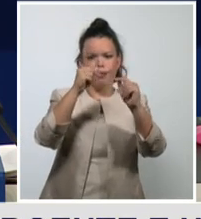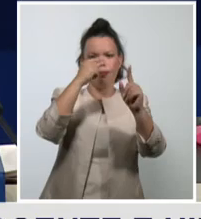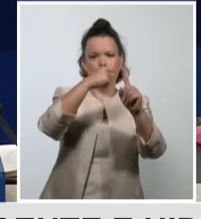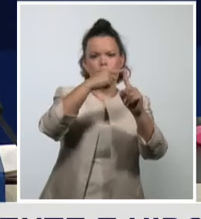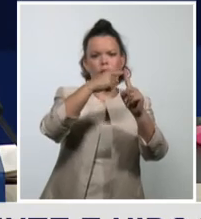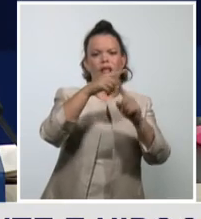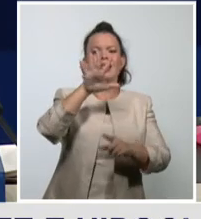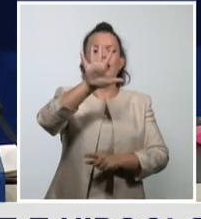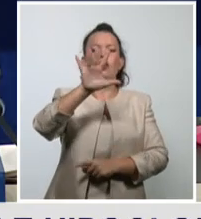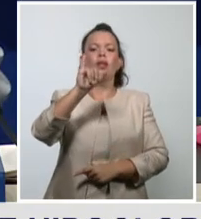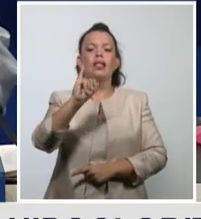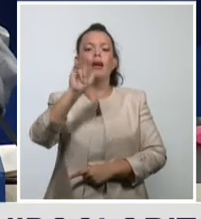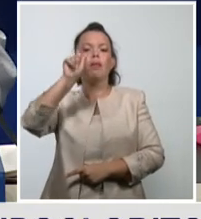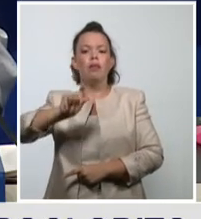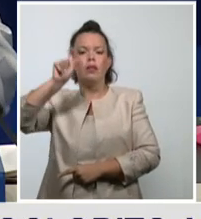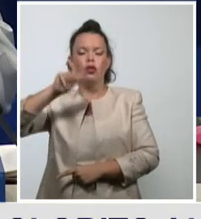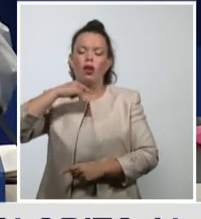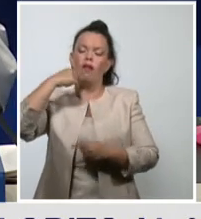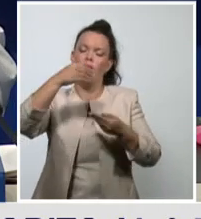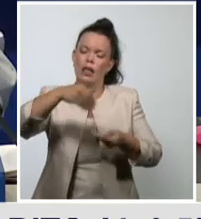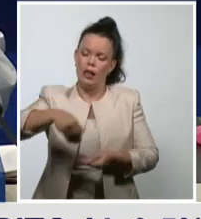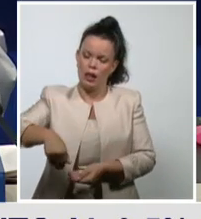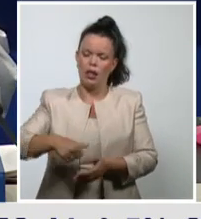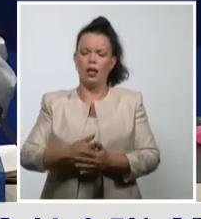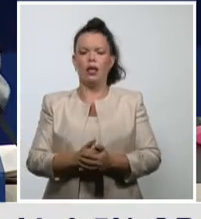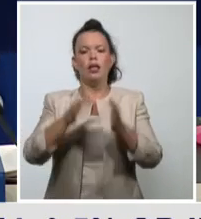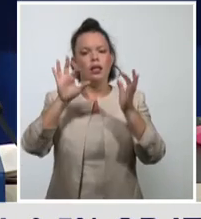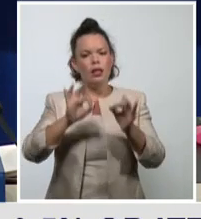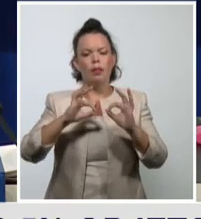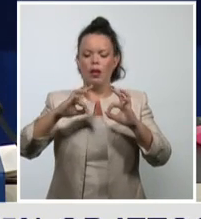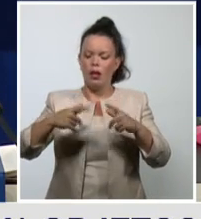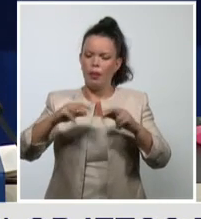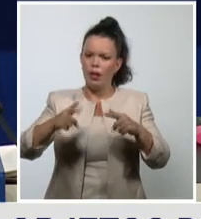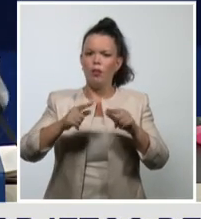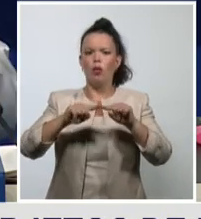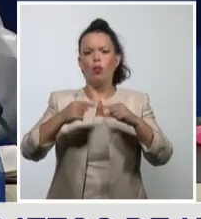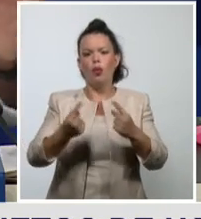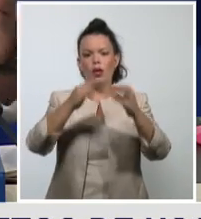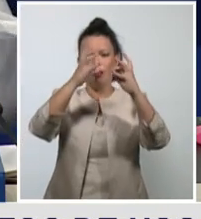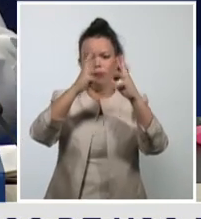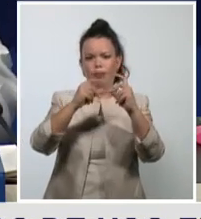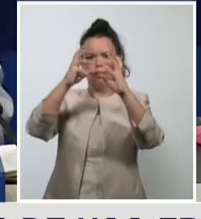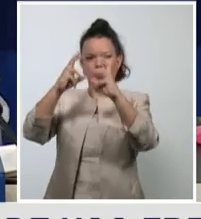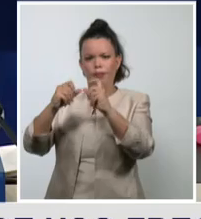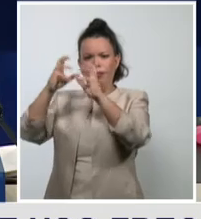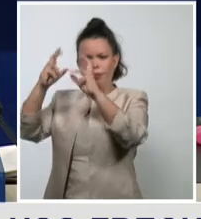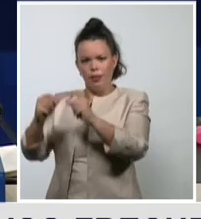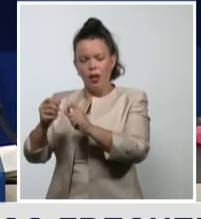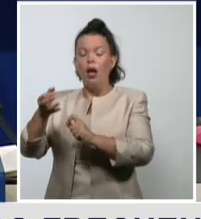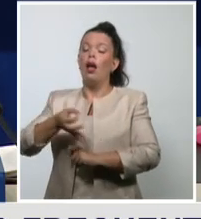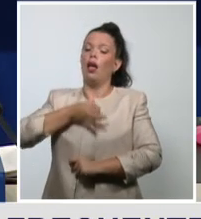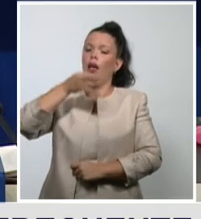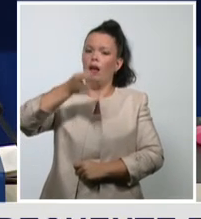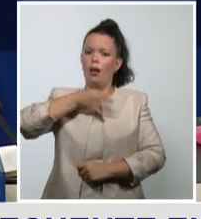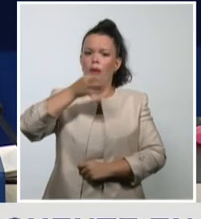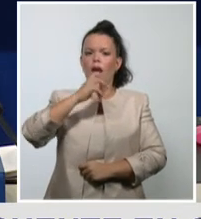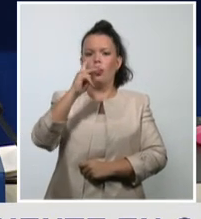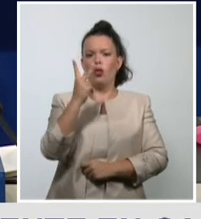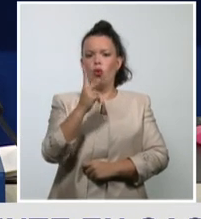fallecidos. Mencionamos siempre porque en las estadísticas, en el total de casos, hay que incluir los 2 evacuados que se evacuaron